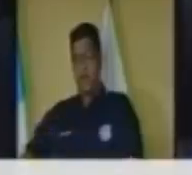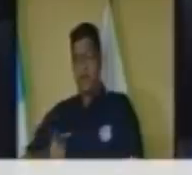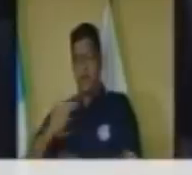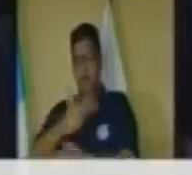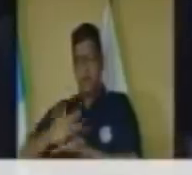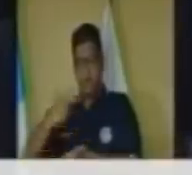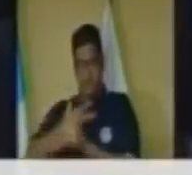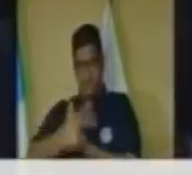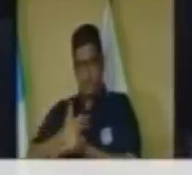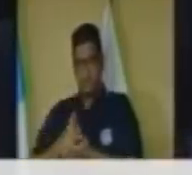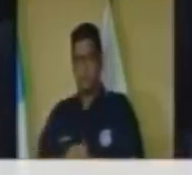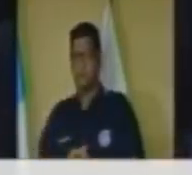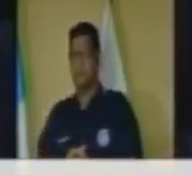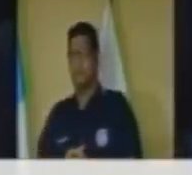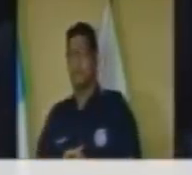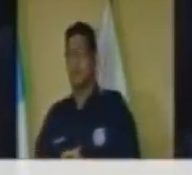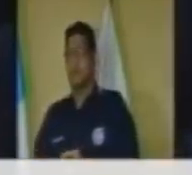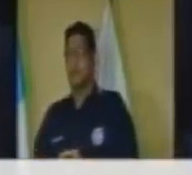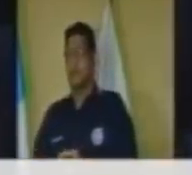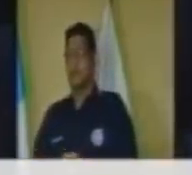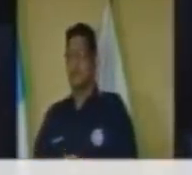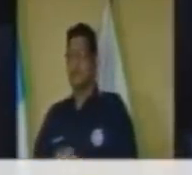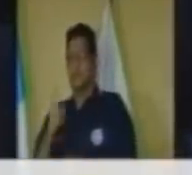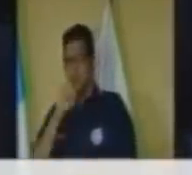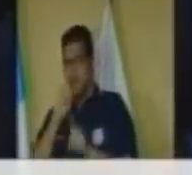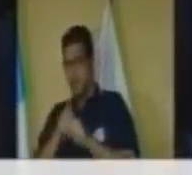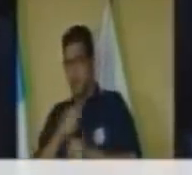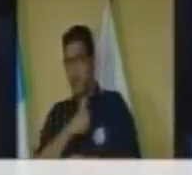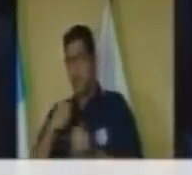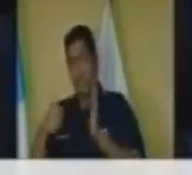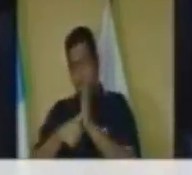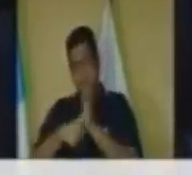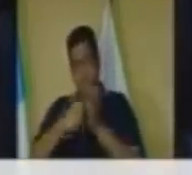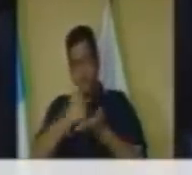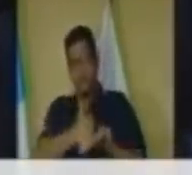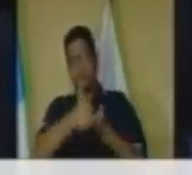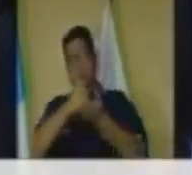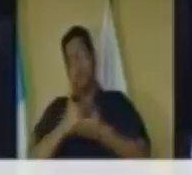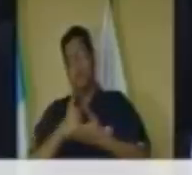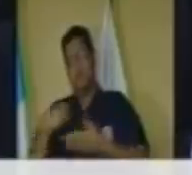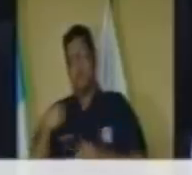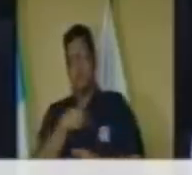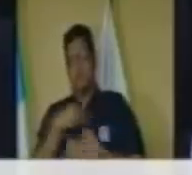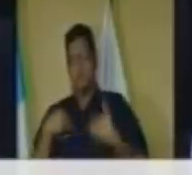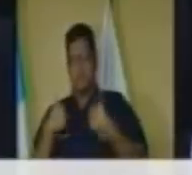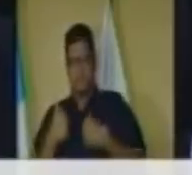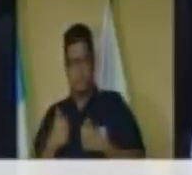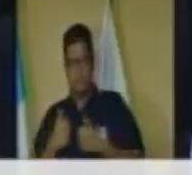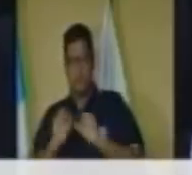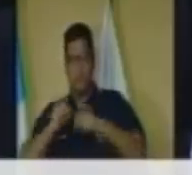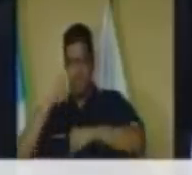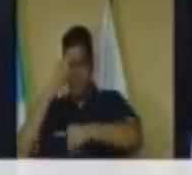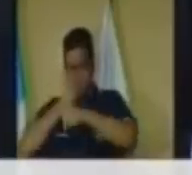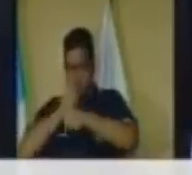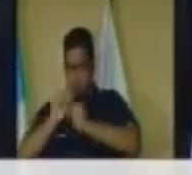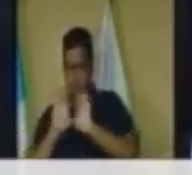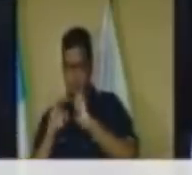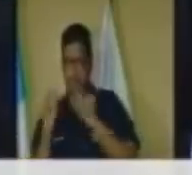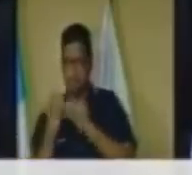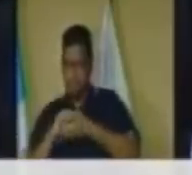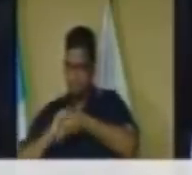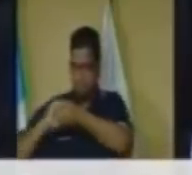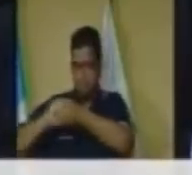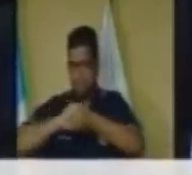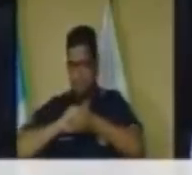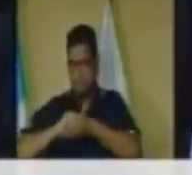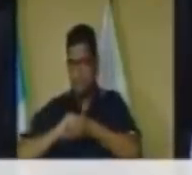en todo y nosotros vamos a ver que se trate de que no vayan más